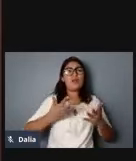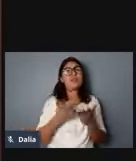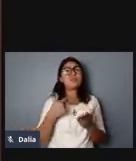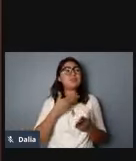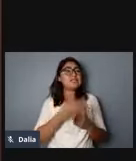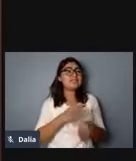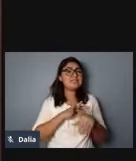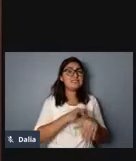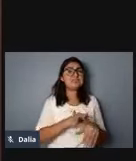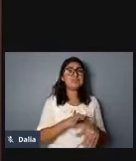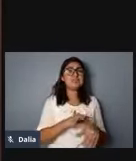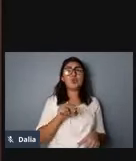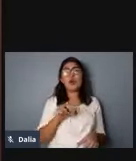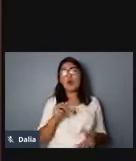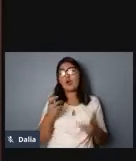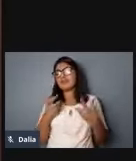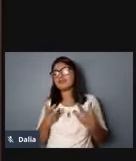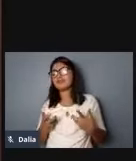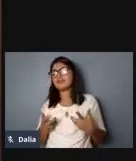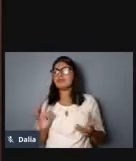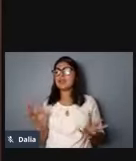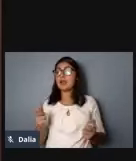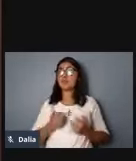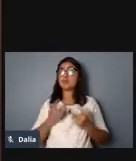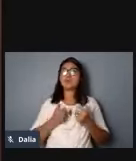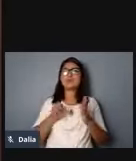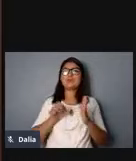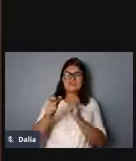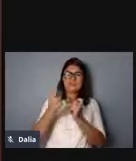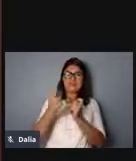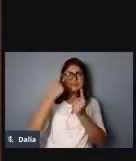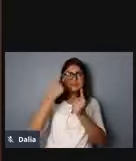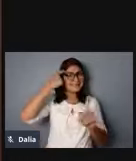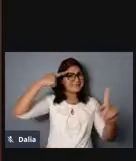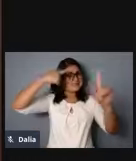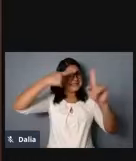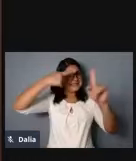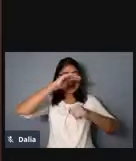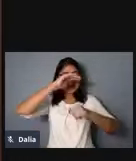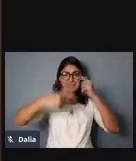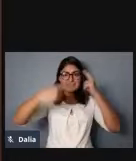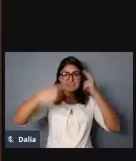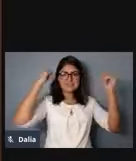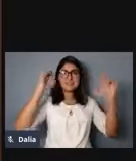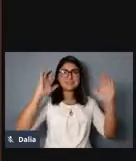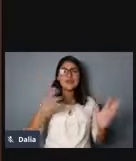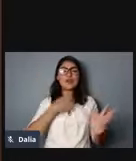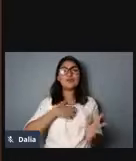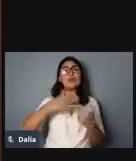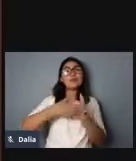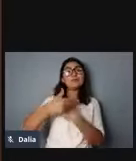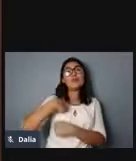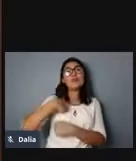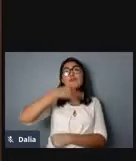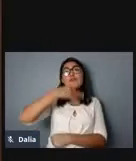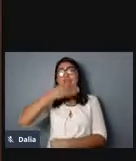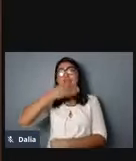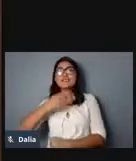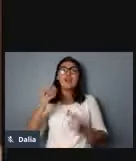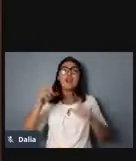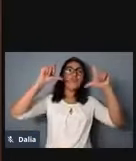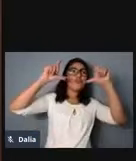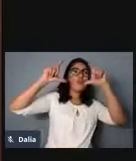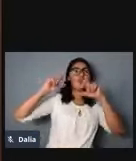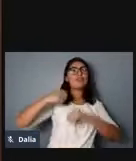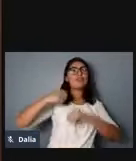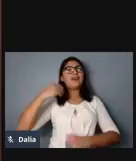la meritocracia de la fiesta de graduación, de la fotografía, del anillo, ¿no? De estas cosas